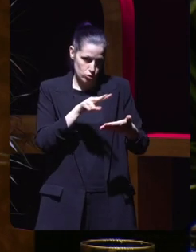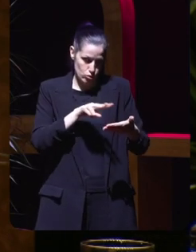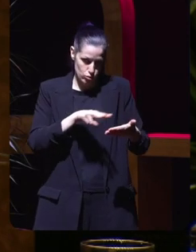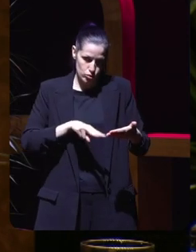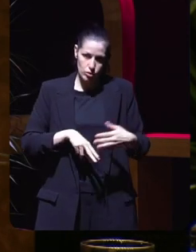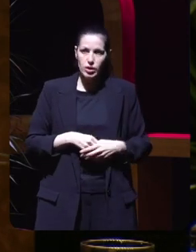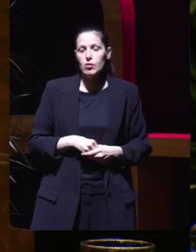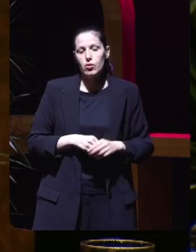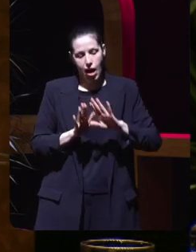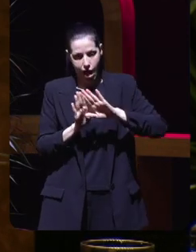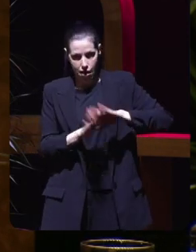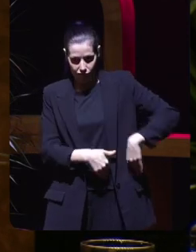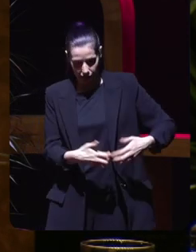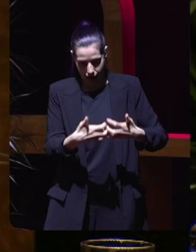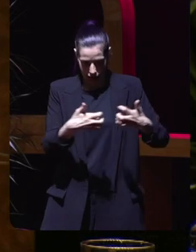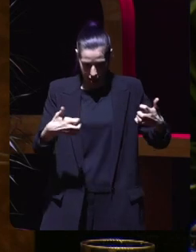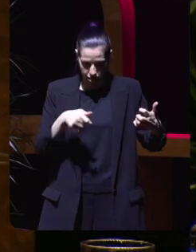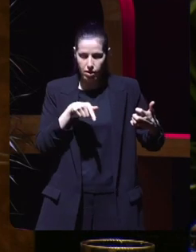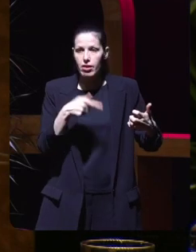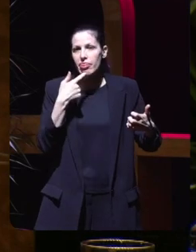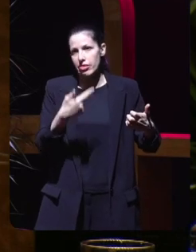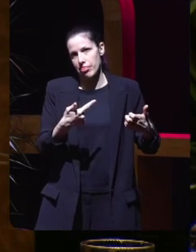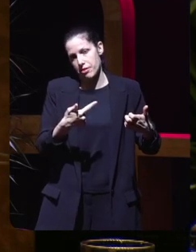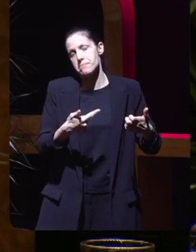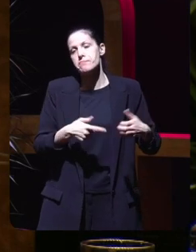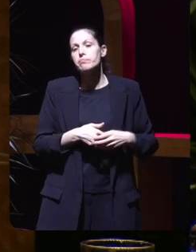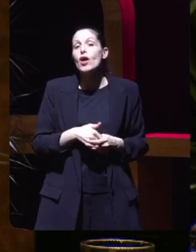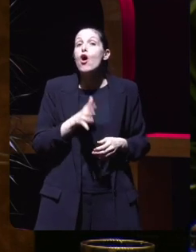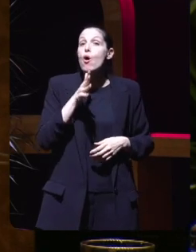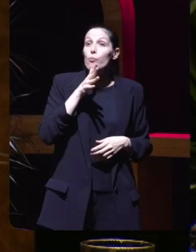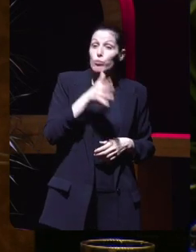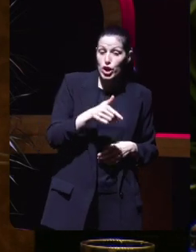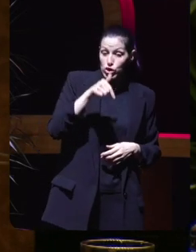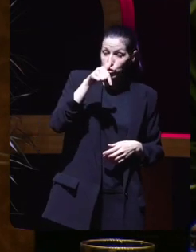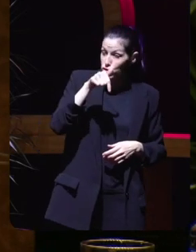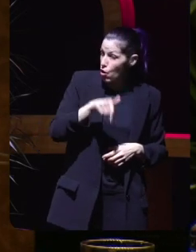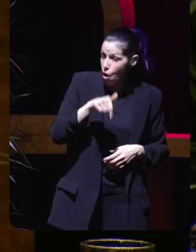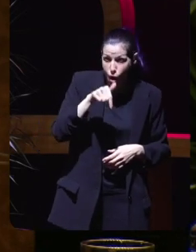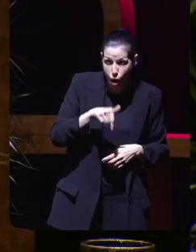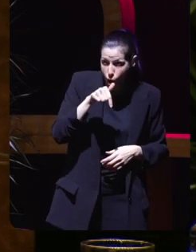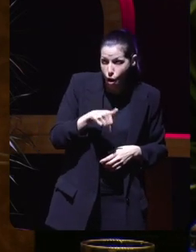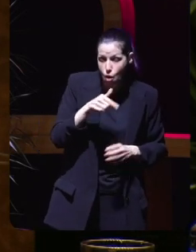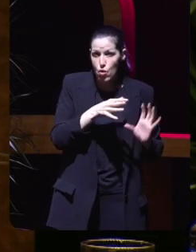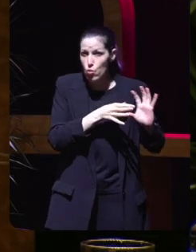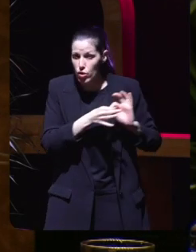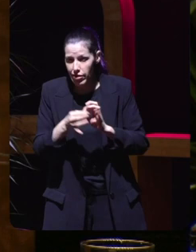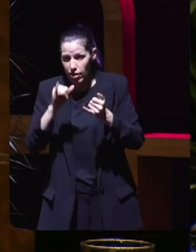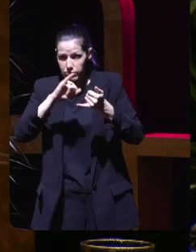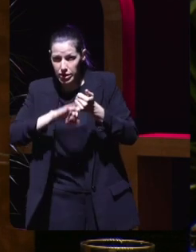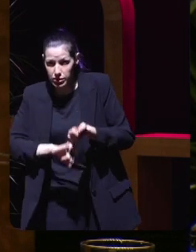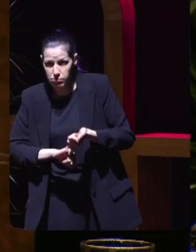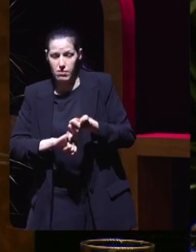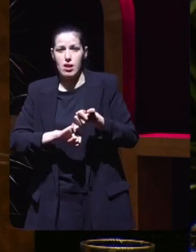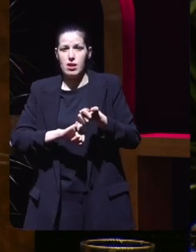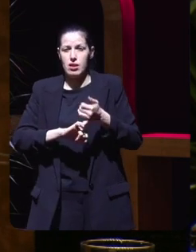permites decía o sea remataba este Ártico diciendo por ISO o sea más que nunca anulidad de matrimonial no depende de la voluntad de vecinal